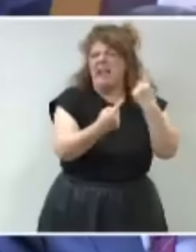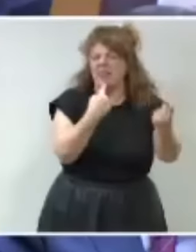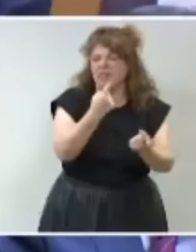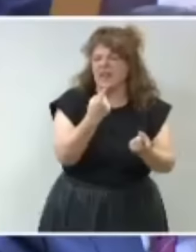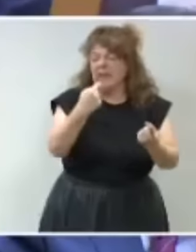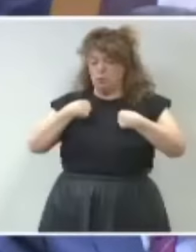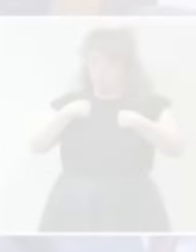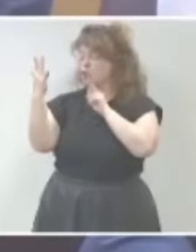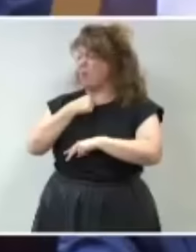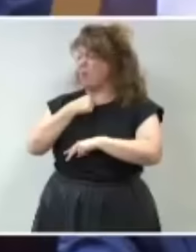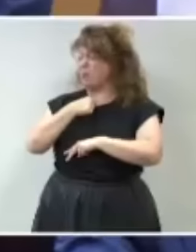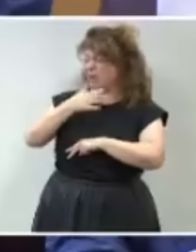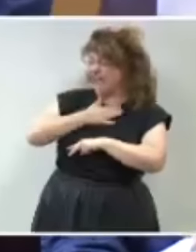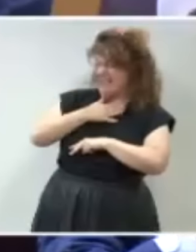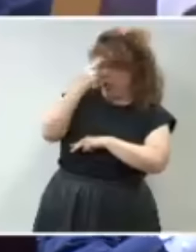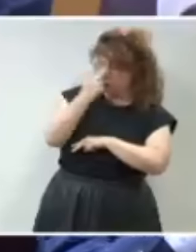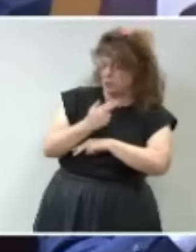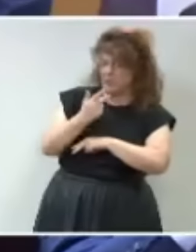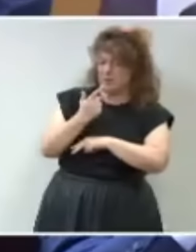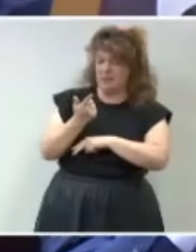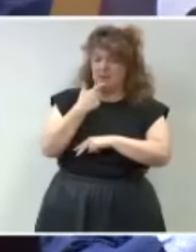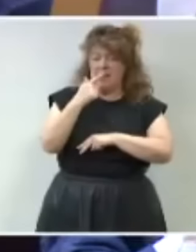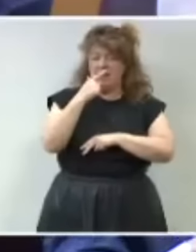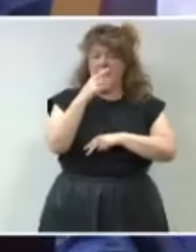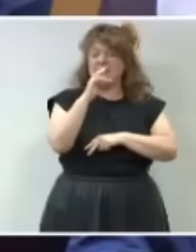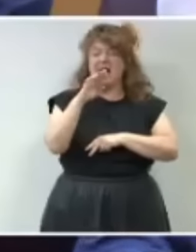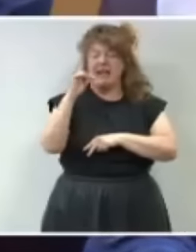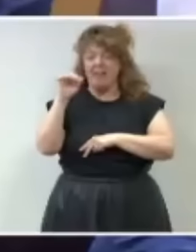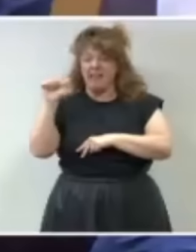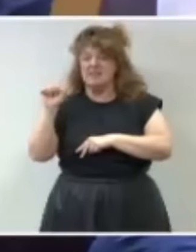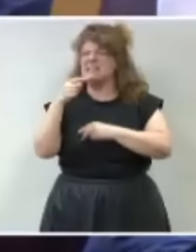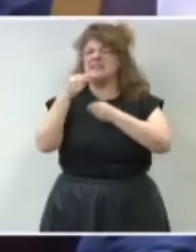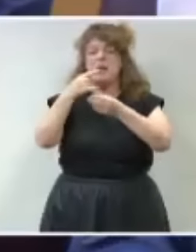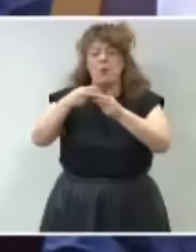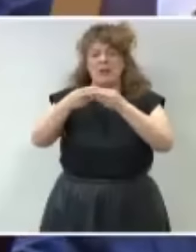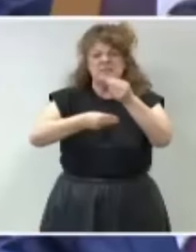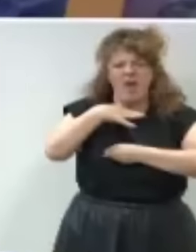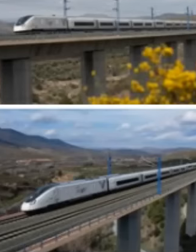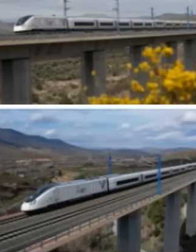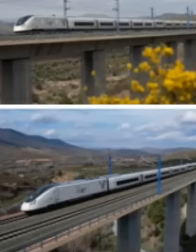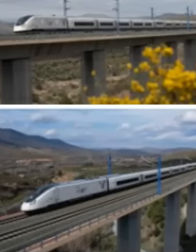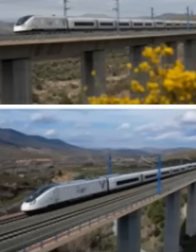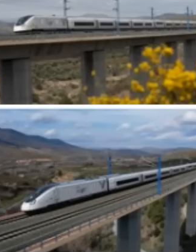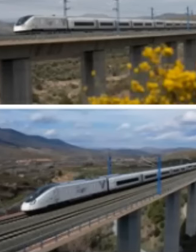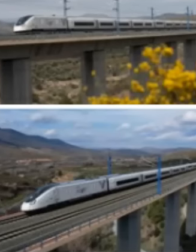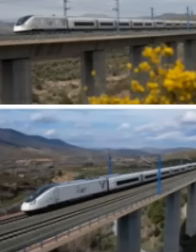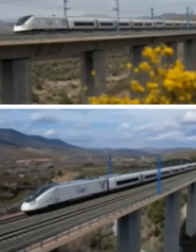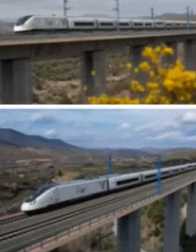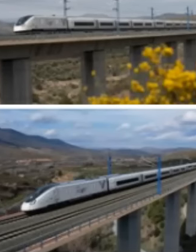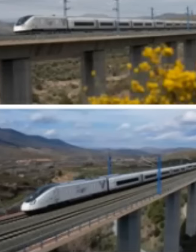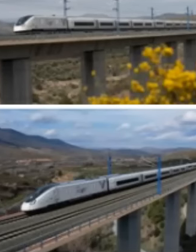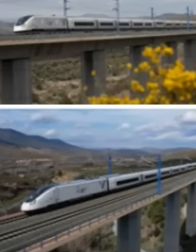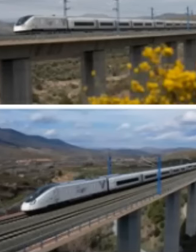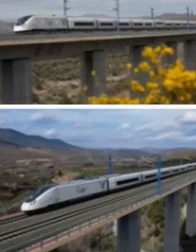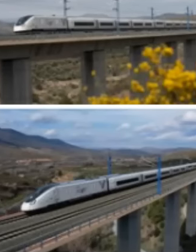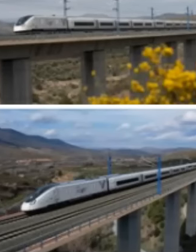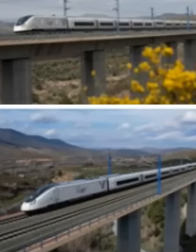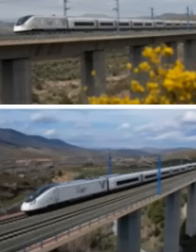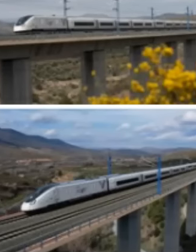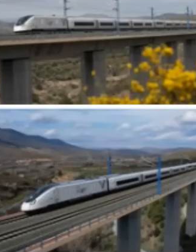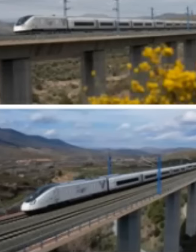usted ya no es útil, porque como decía Tarradellas, en política se puede hacer de todo menos el ridículo. Se aprobaron varios